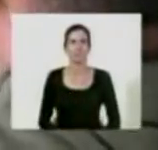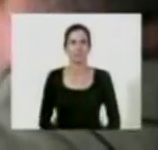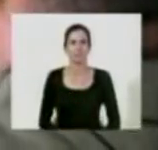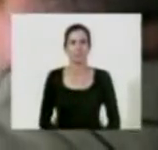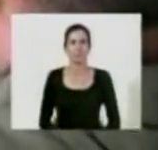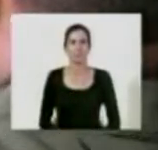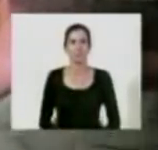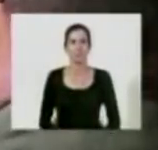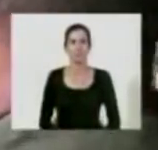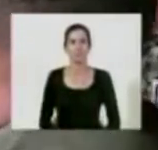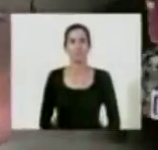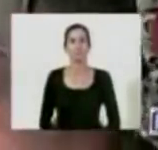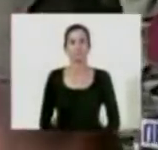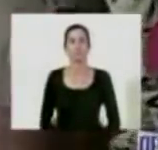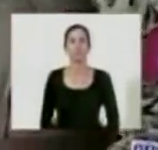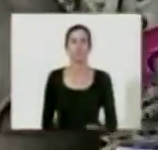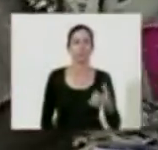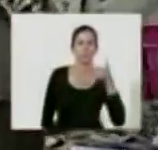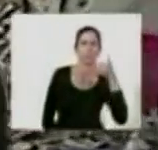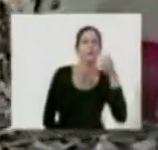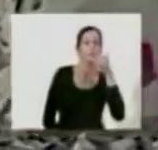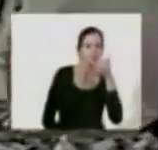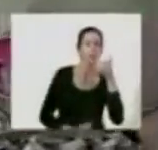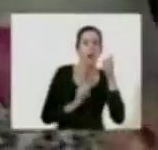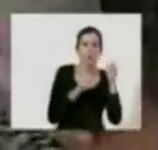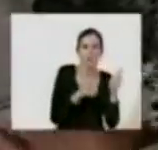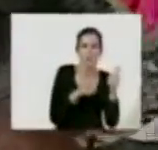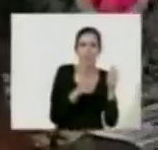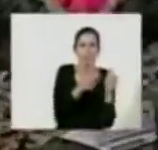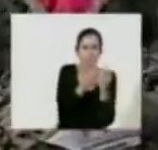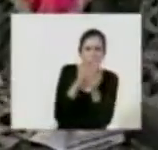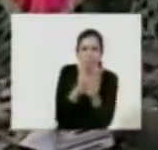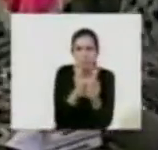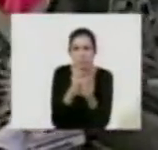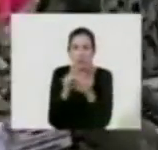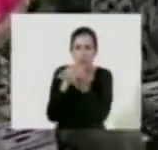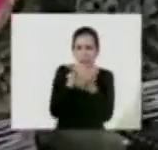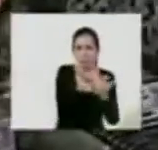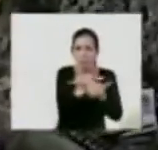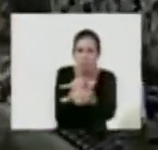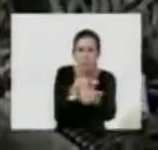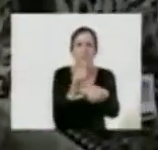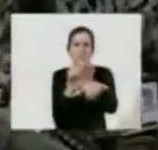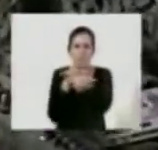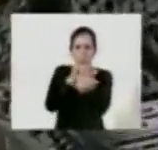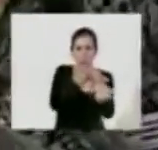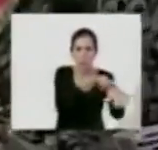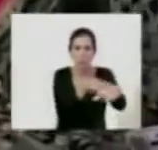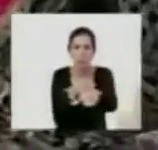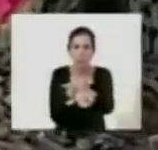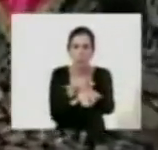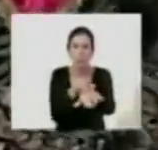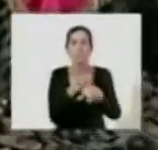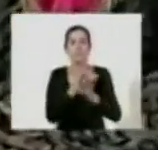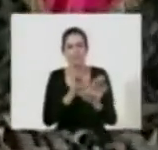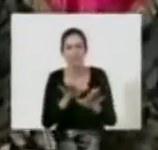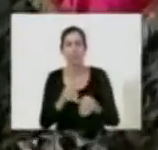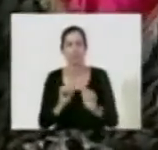Pechora recibido. Iniciando seguimiento activo de la aeronave hostil. Fuego a su comando.